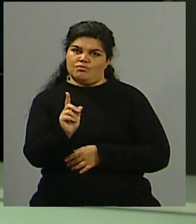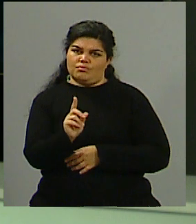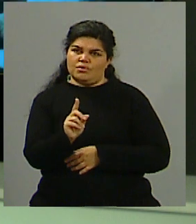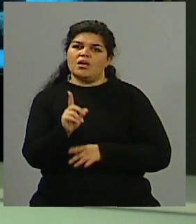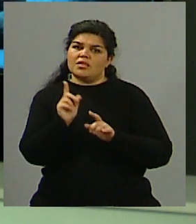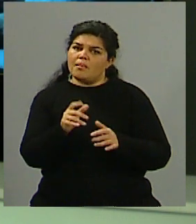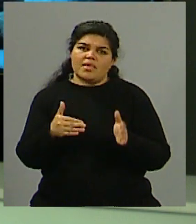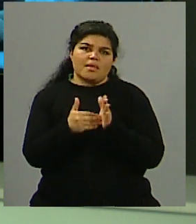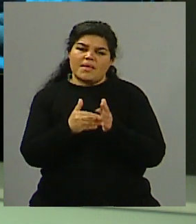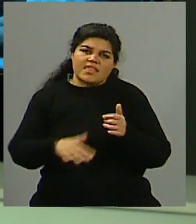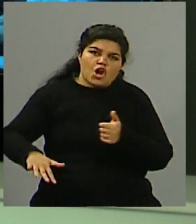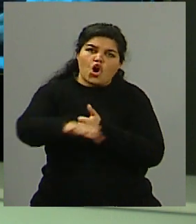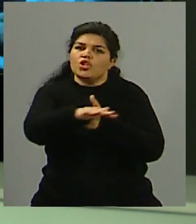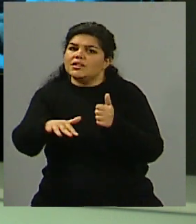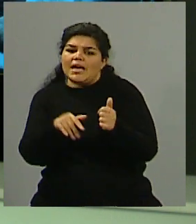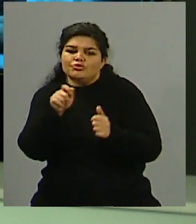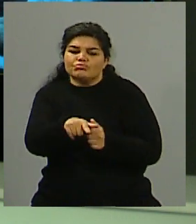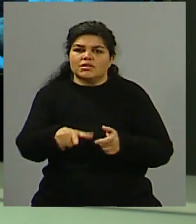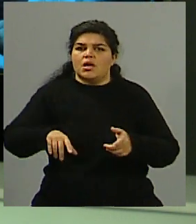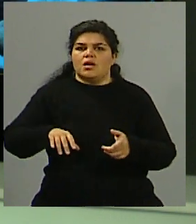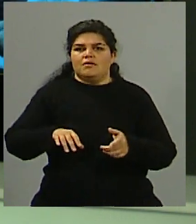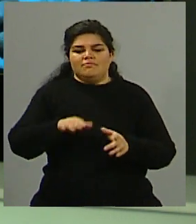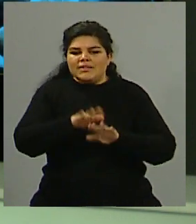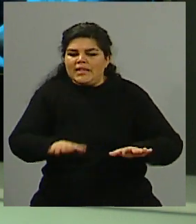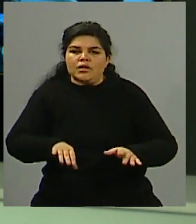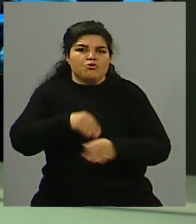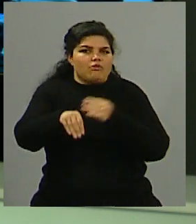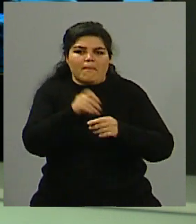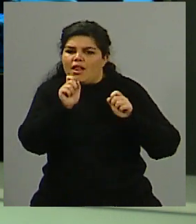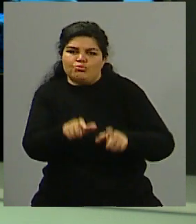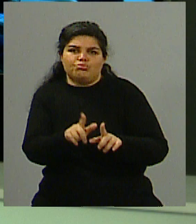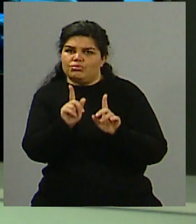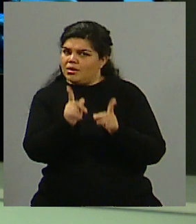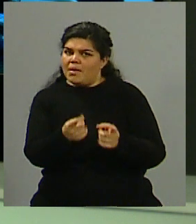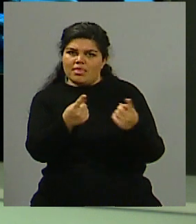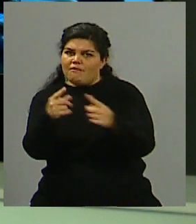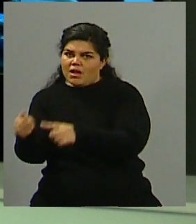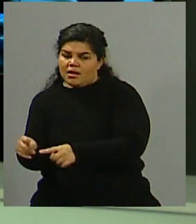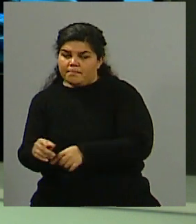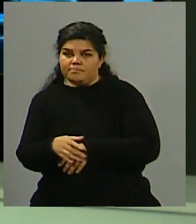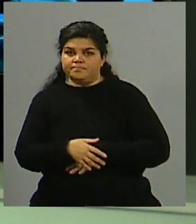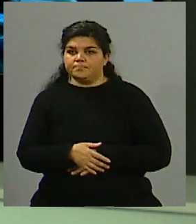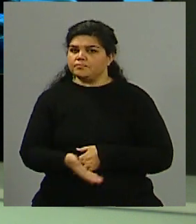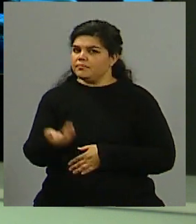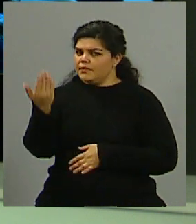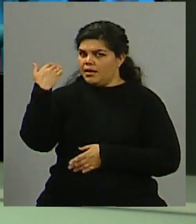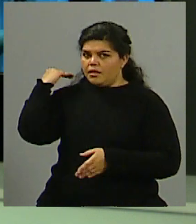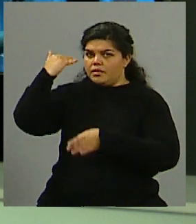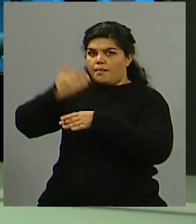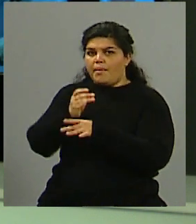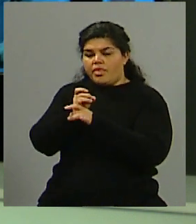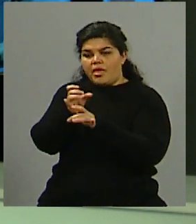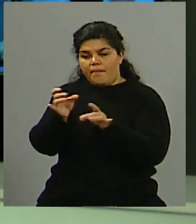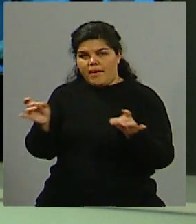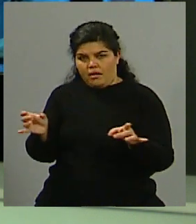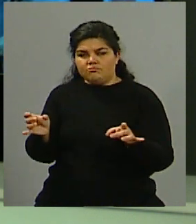contextos. Sí. Rebeca, tuvimos una pandemia que en algún momento sirvió para